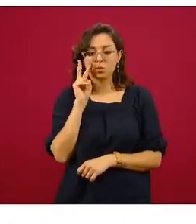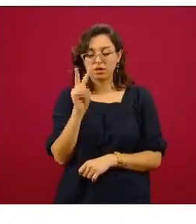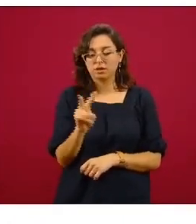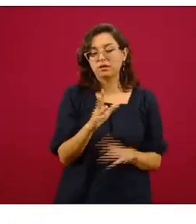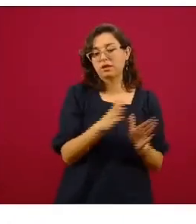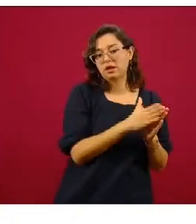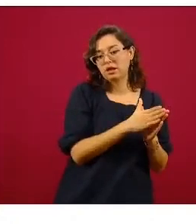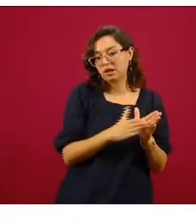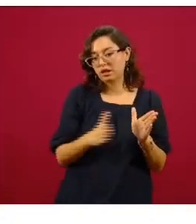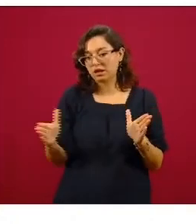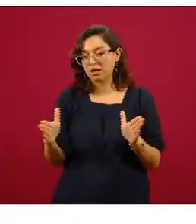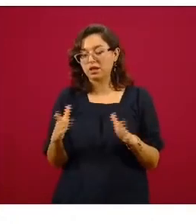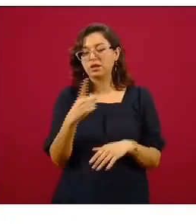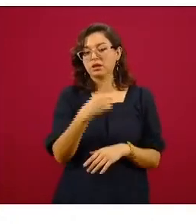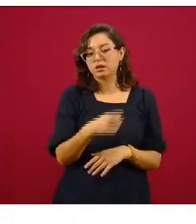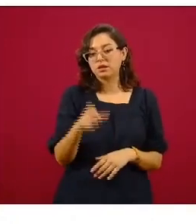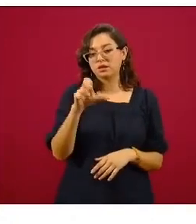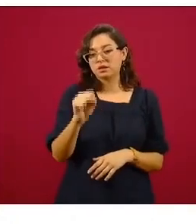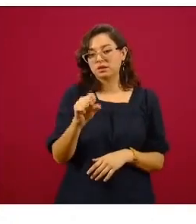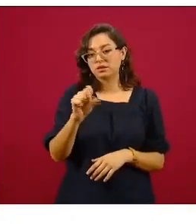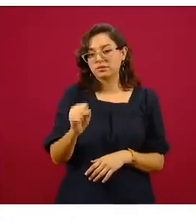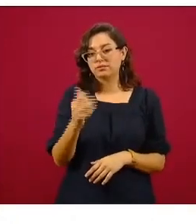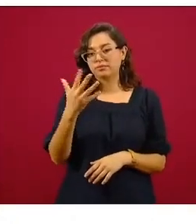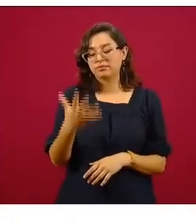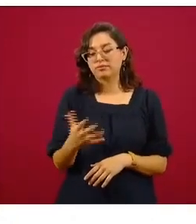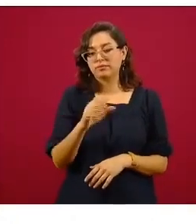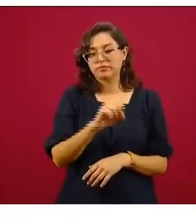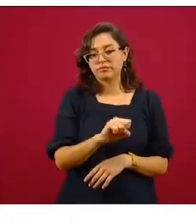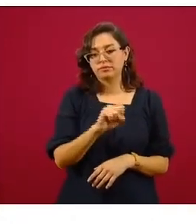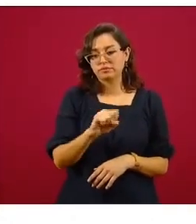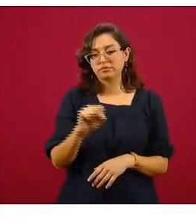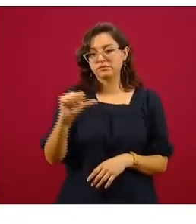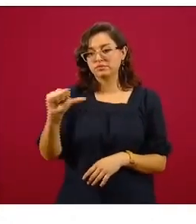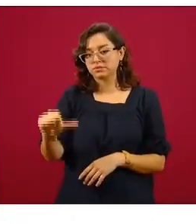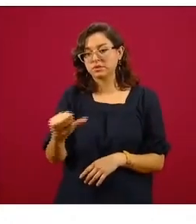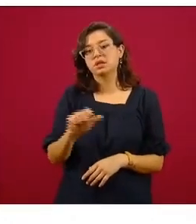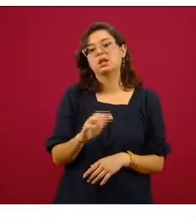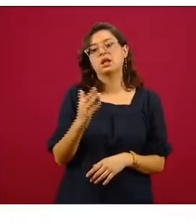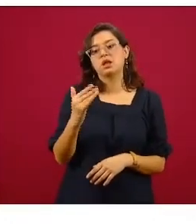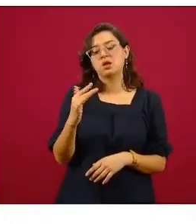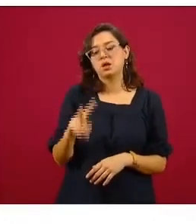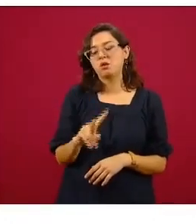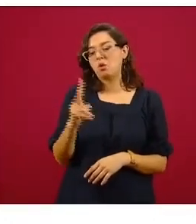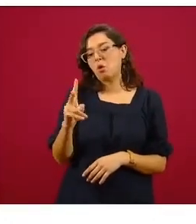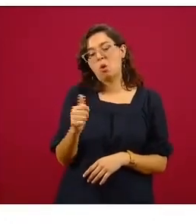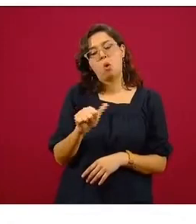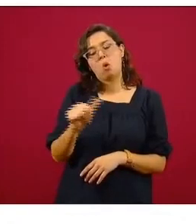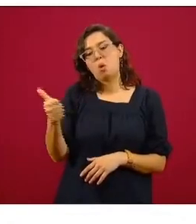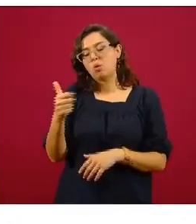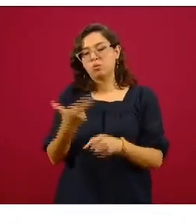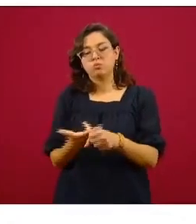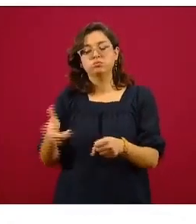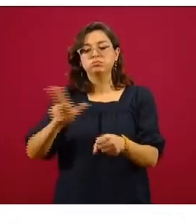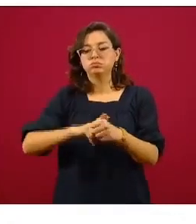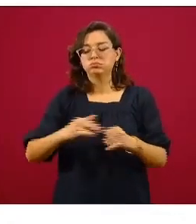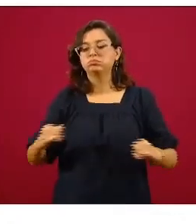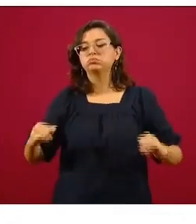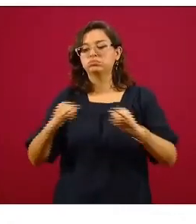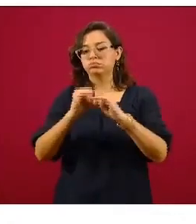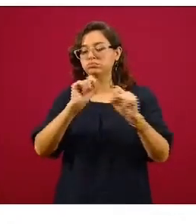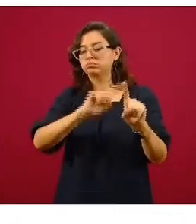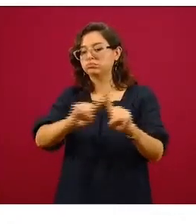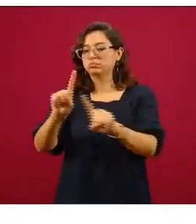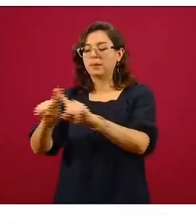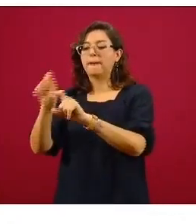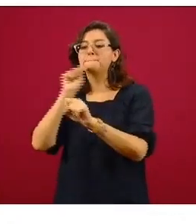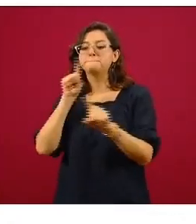tiempo, 165 de la Secretaría y 52 de las otras instituciones que también contribuyen a la atención